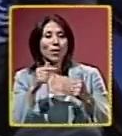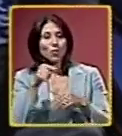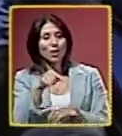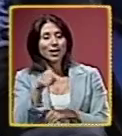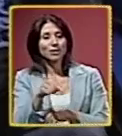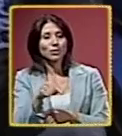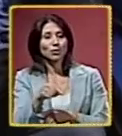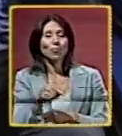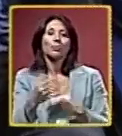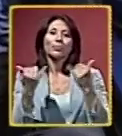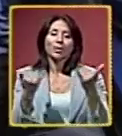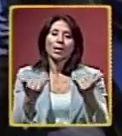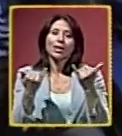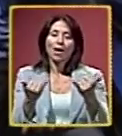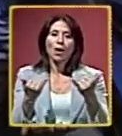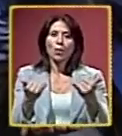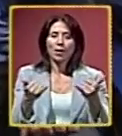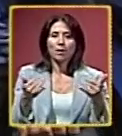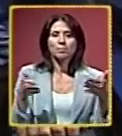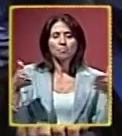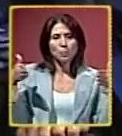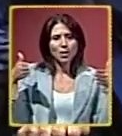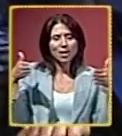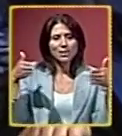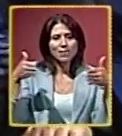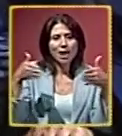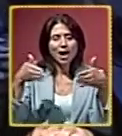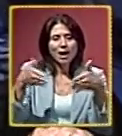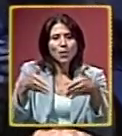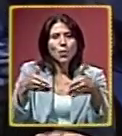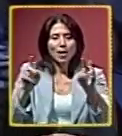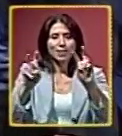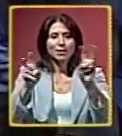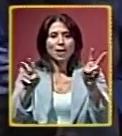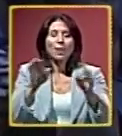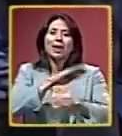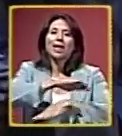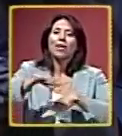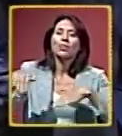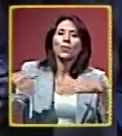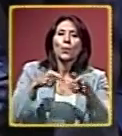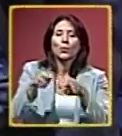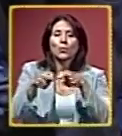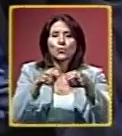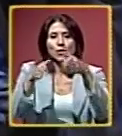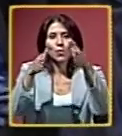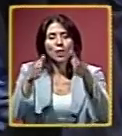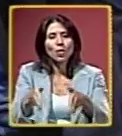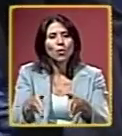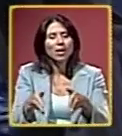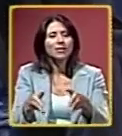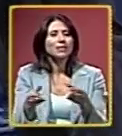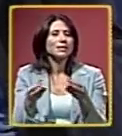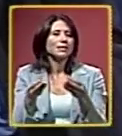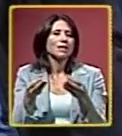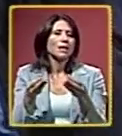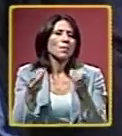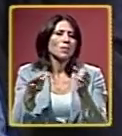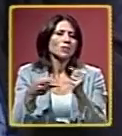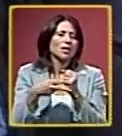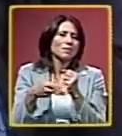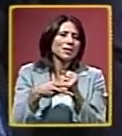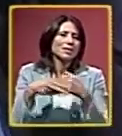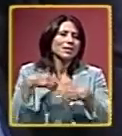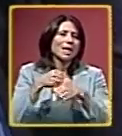Y lo voy a llevar un poco al tema que a todos los reguladores los vuelve, digamos, muy frecuentemente visitantes